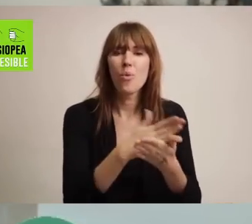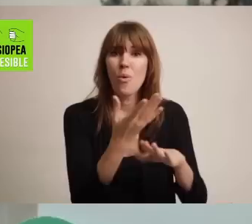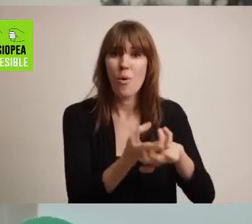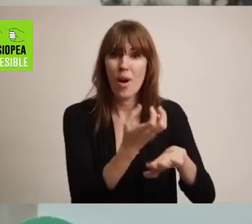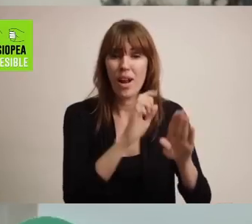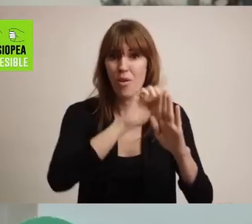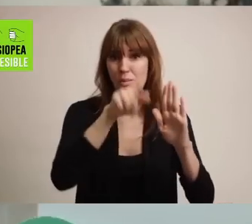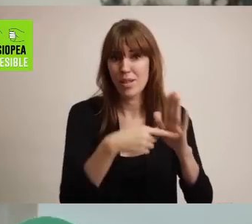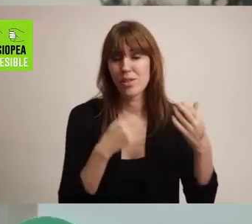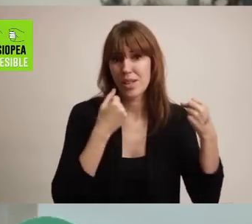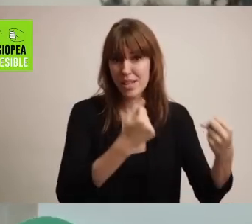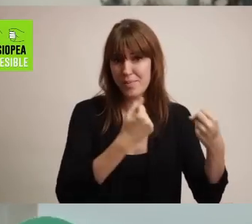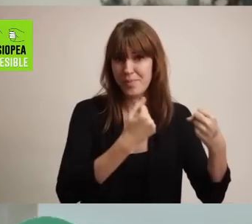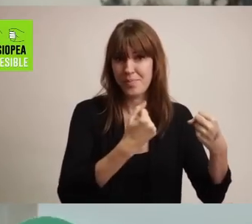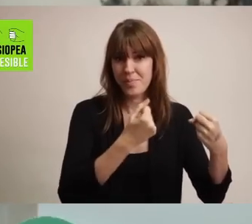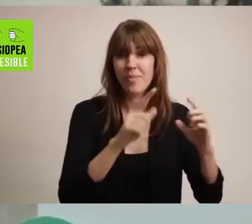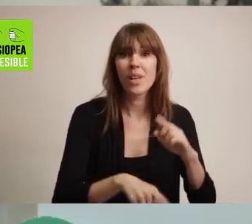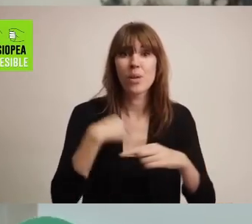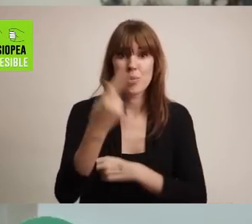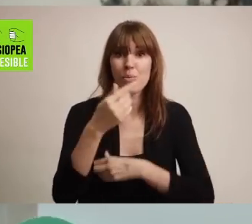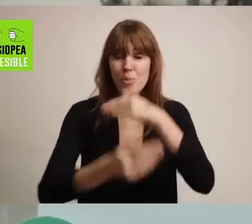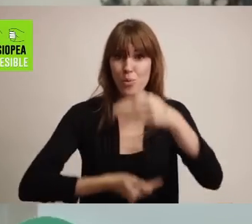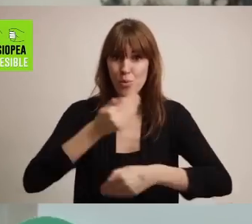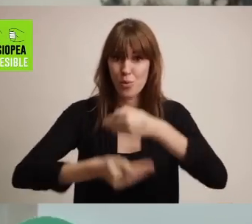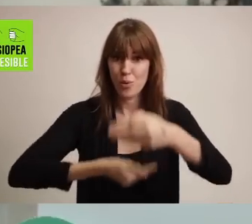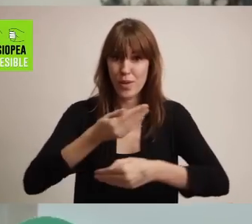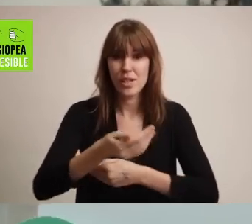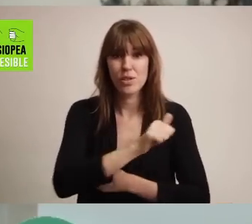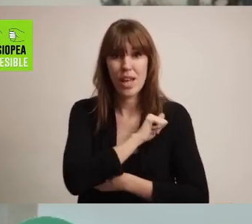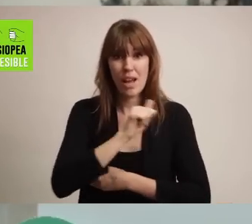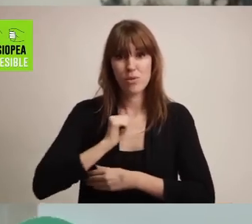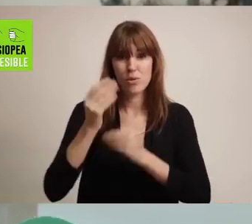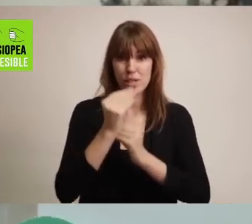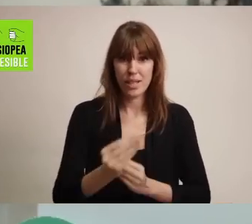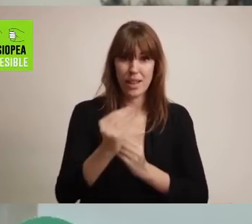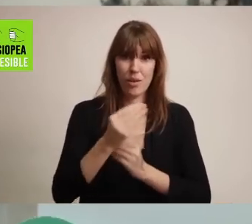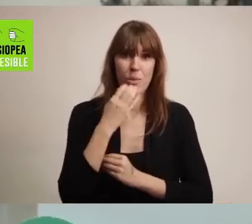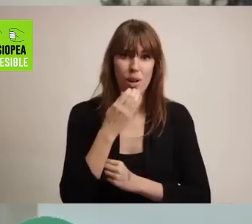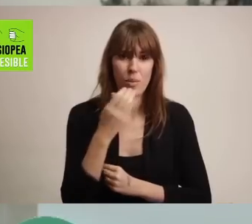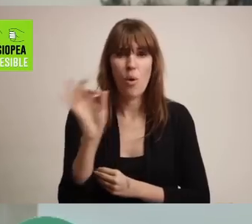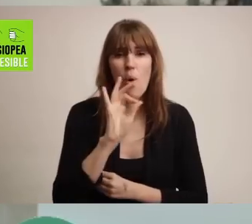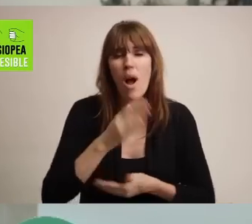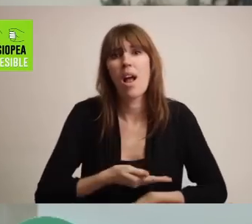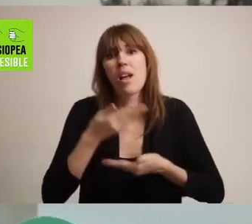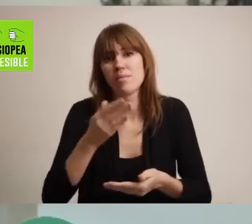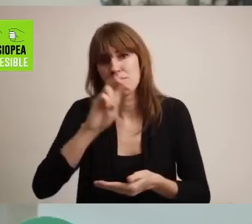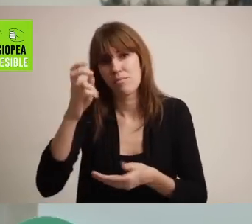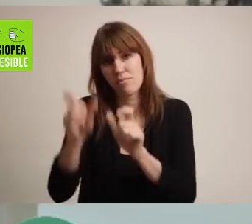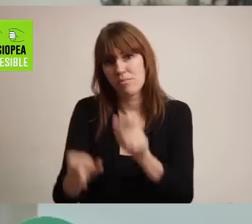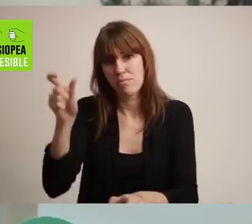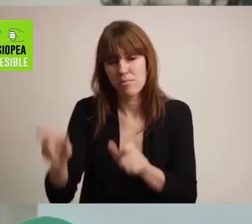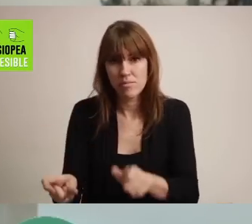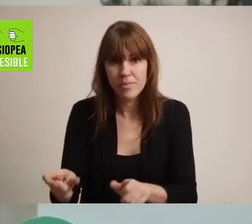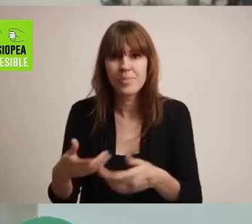energía para poder hacer procesos de autosanación o ayudar a que otras personas